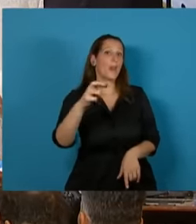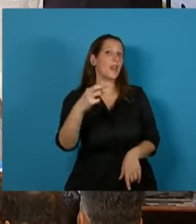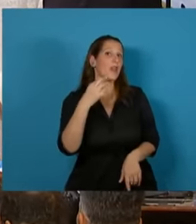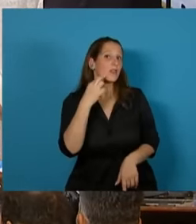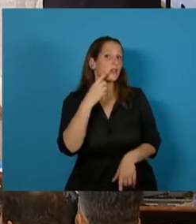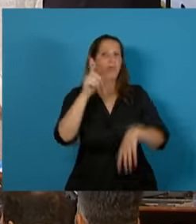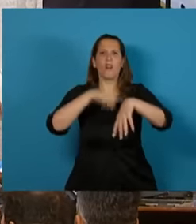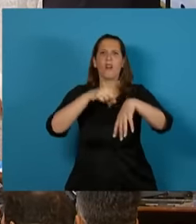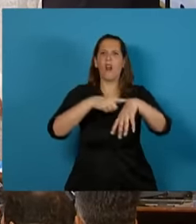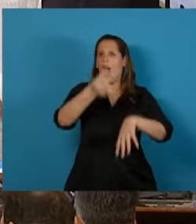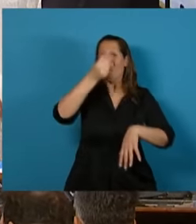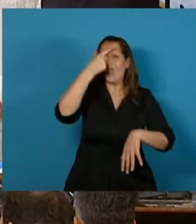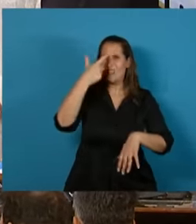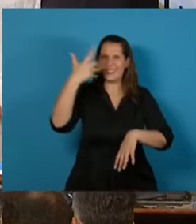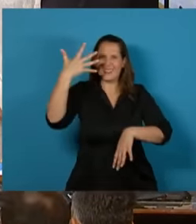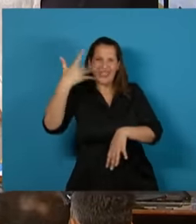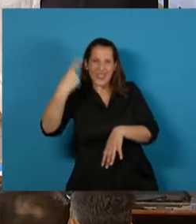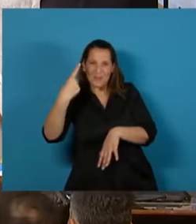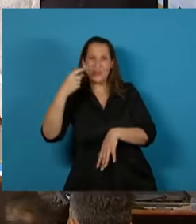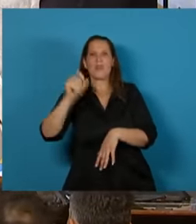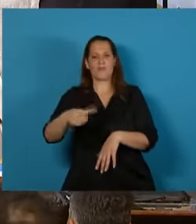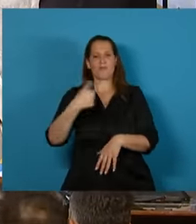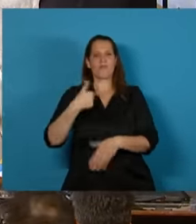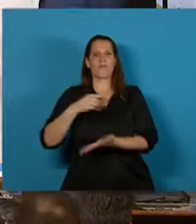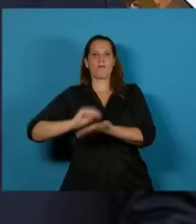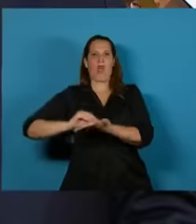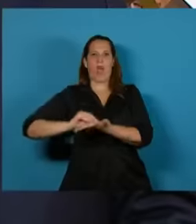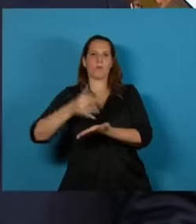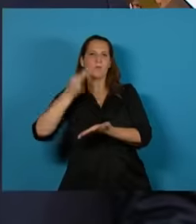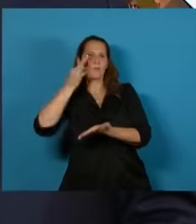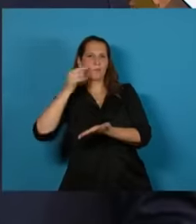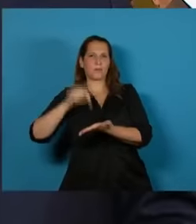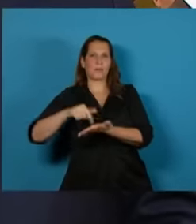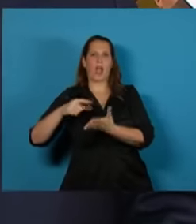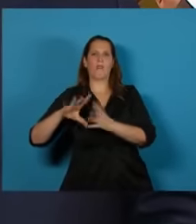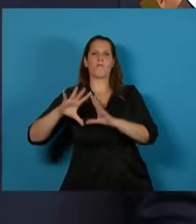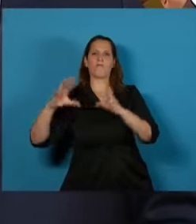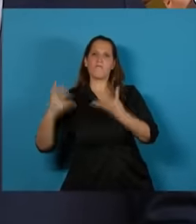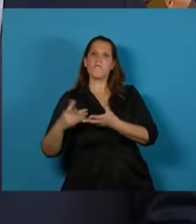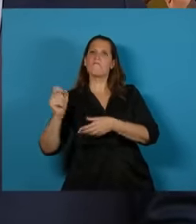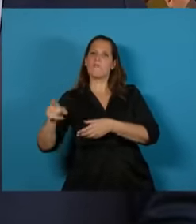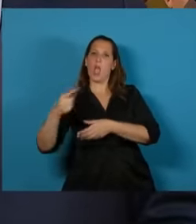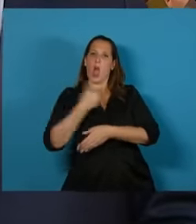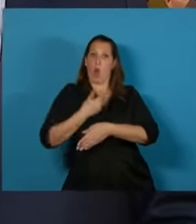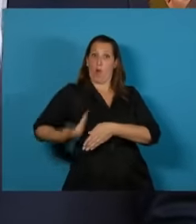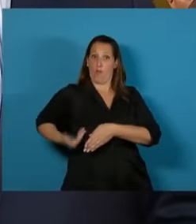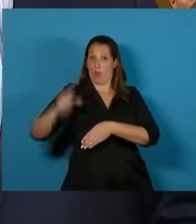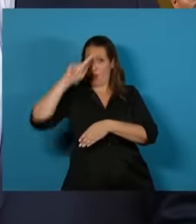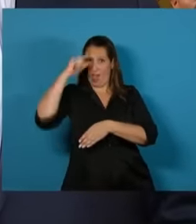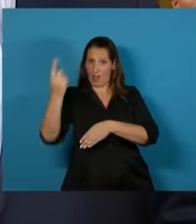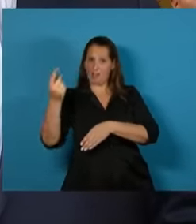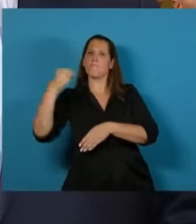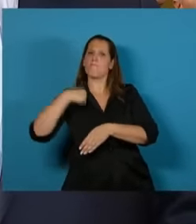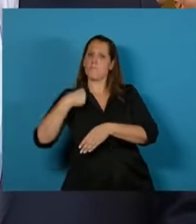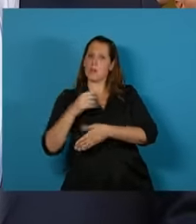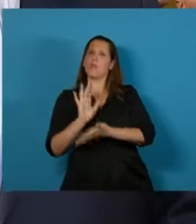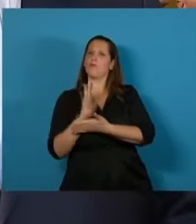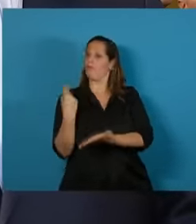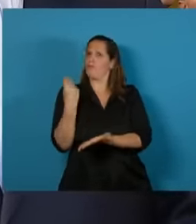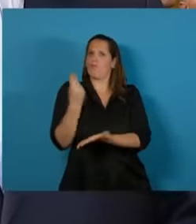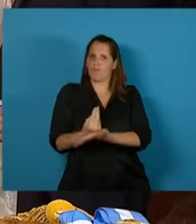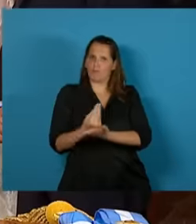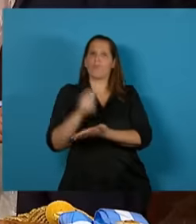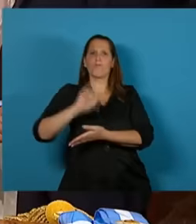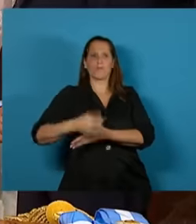las 12:05 horas, yo, la escribana scripta de la Escribanía General del Gobierno de la Nación, me constituyo en